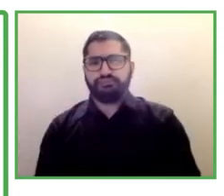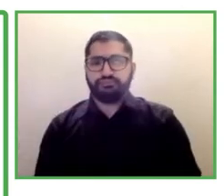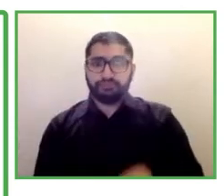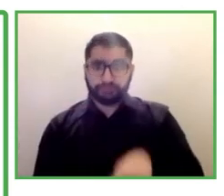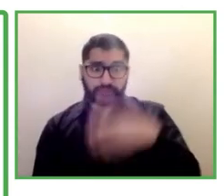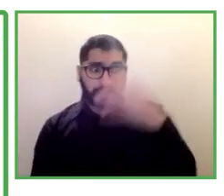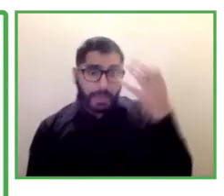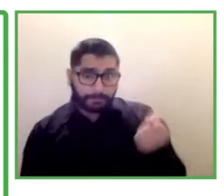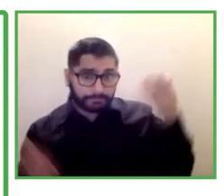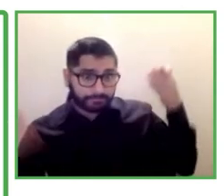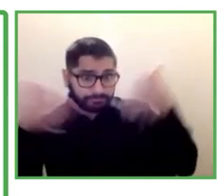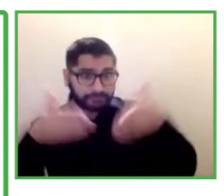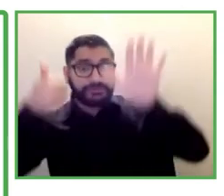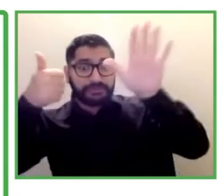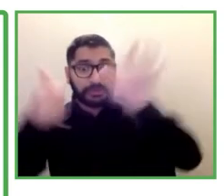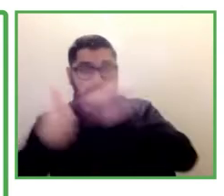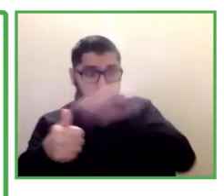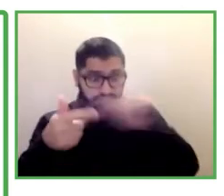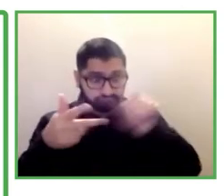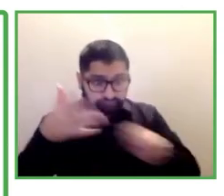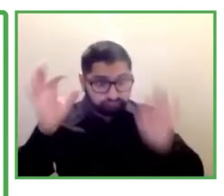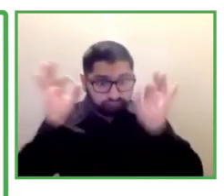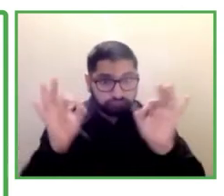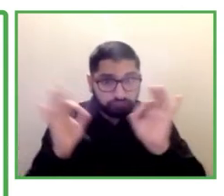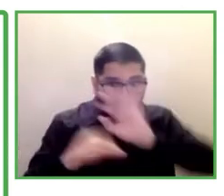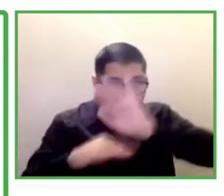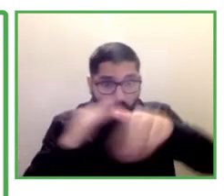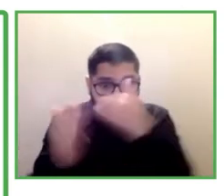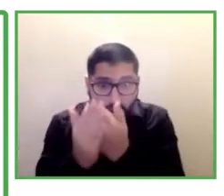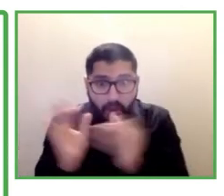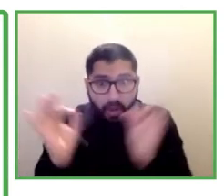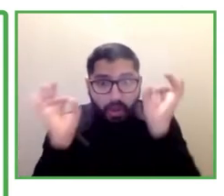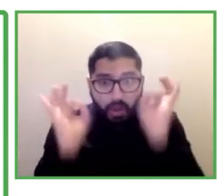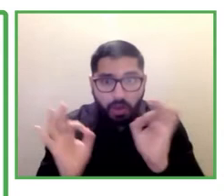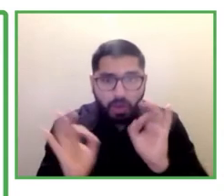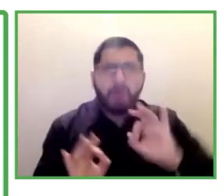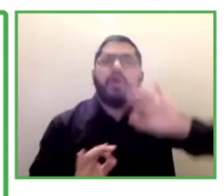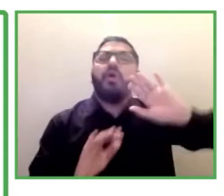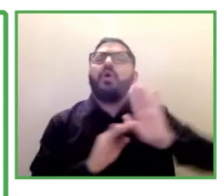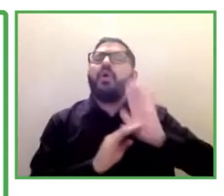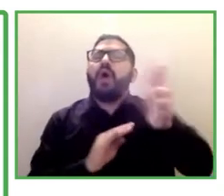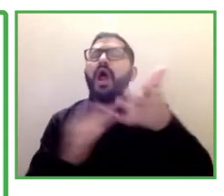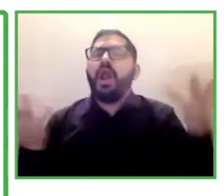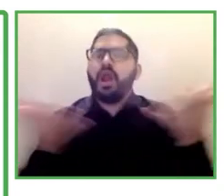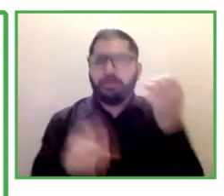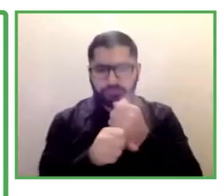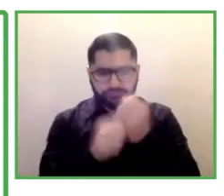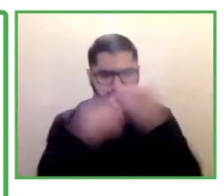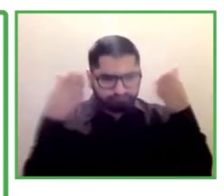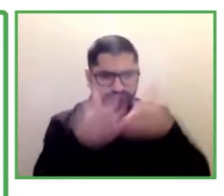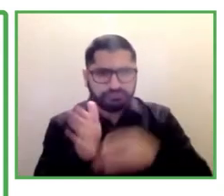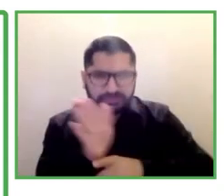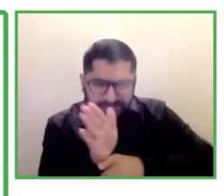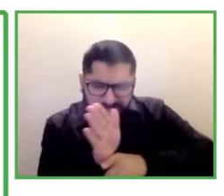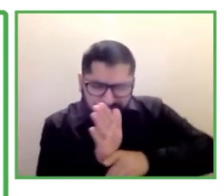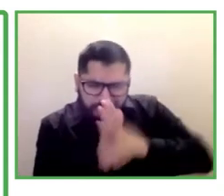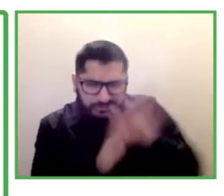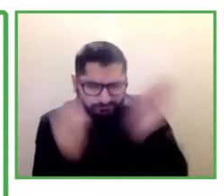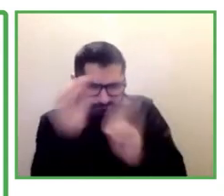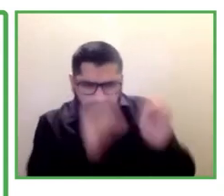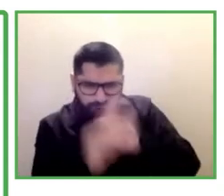desarrollo de 6 semanas. Entonces, si tú tienes éxito en completar las 6 semanas y estás listo para el trabajo,